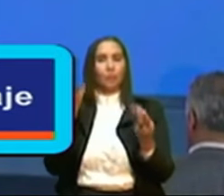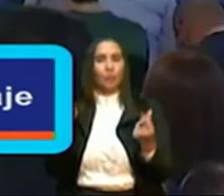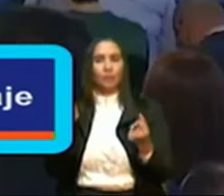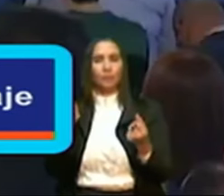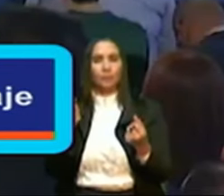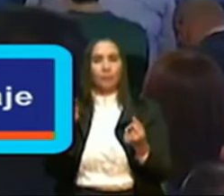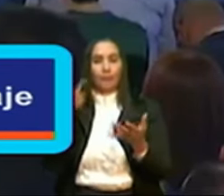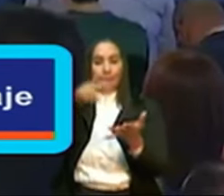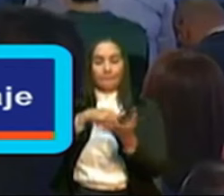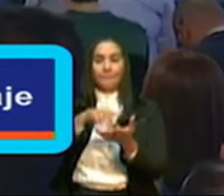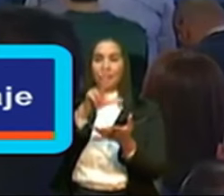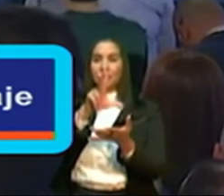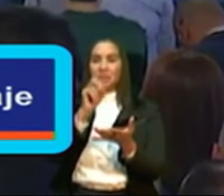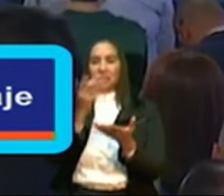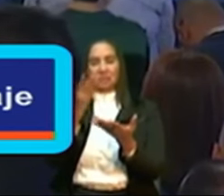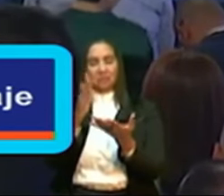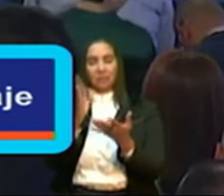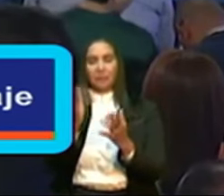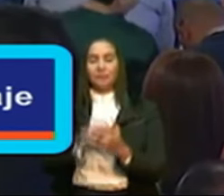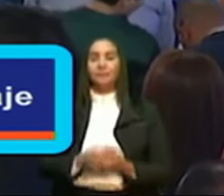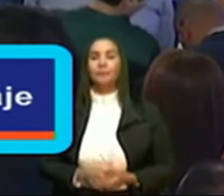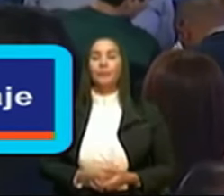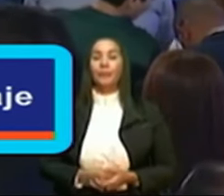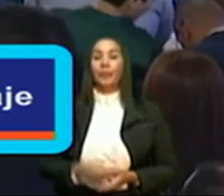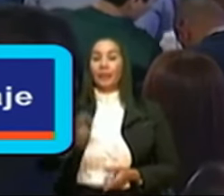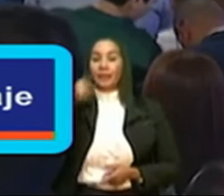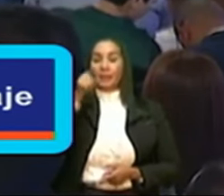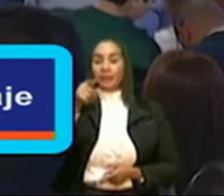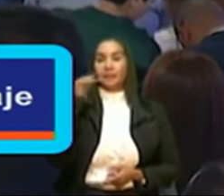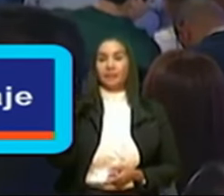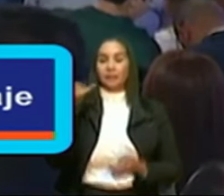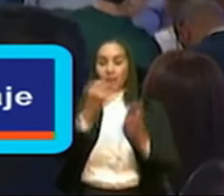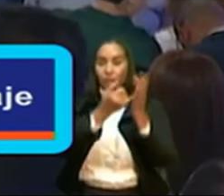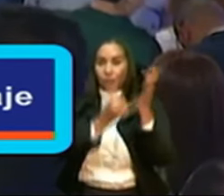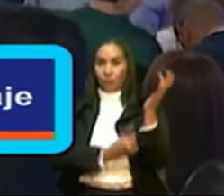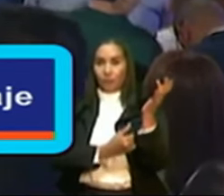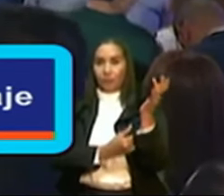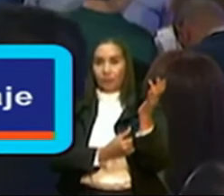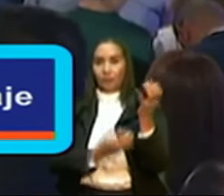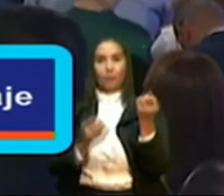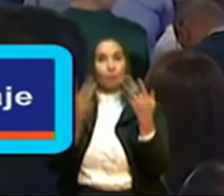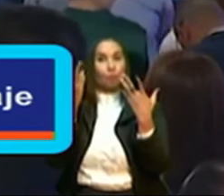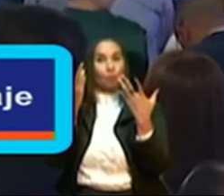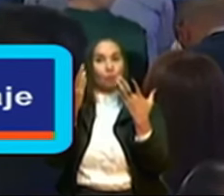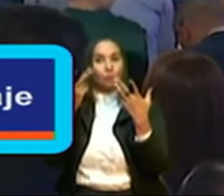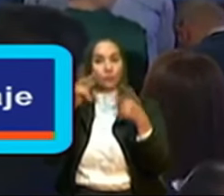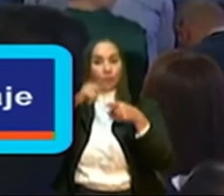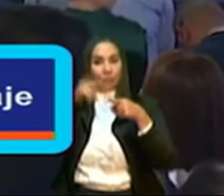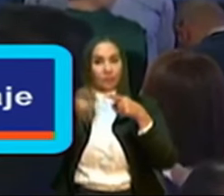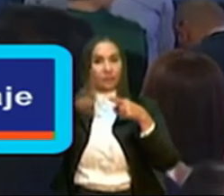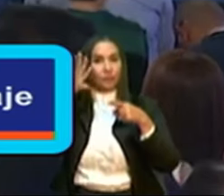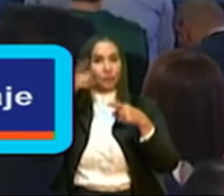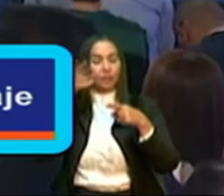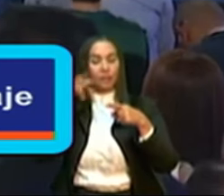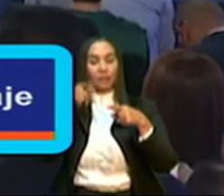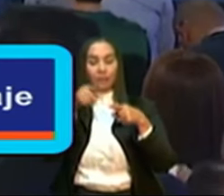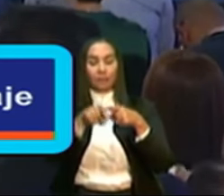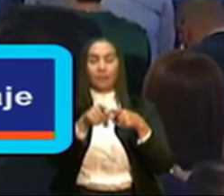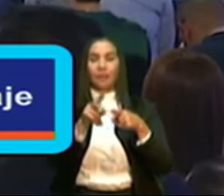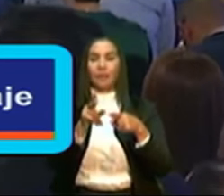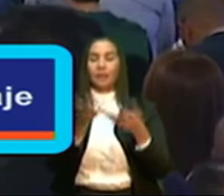presupuesto? 1.300 por ahí. 1.500. Bueno, que es el clínico quirúrgico. Muchos especialistas también decían que en vez de